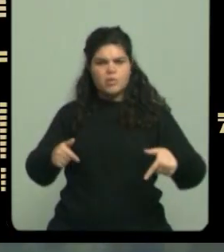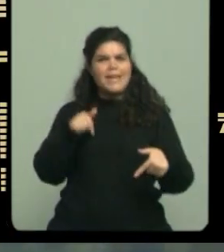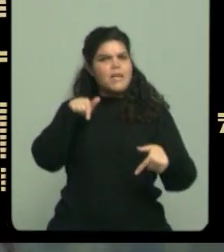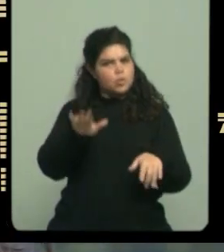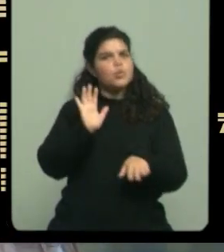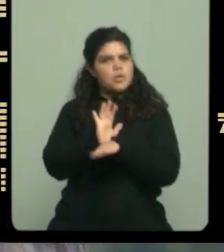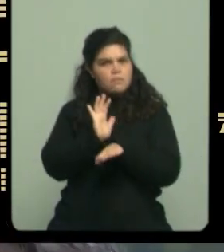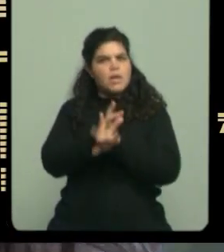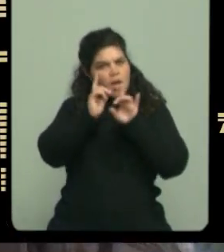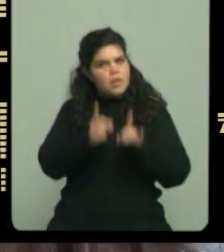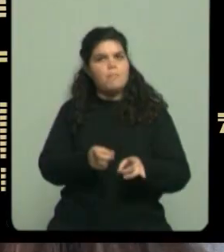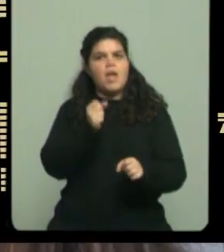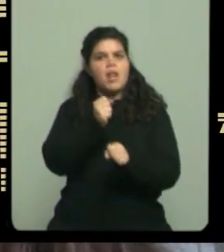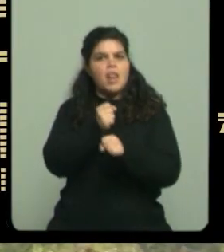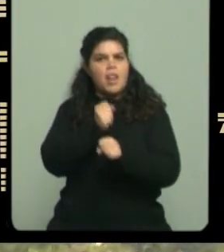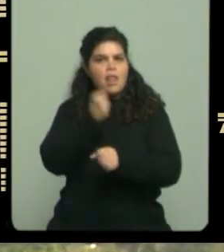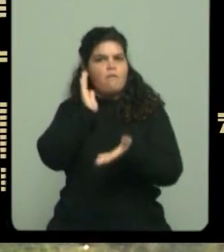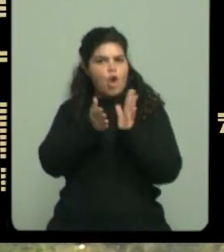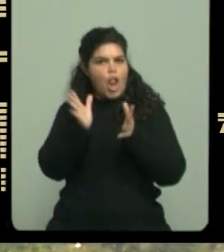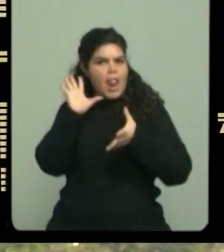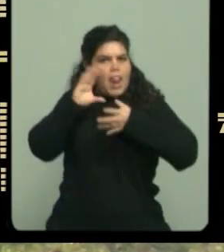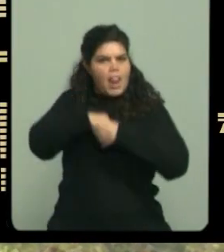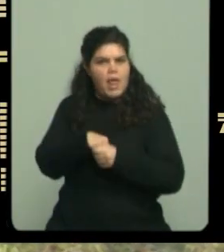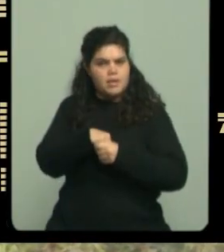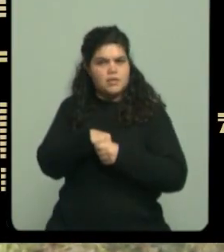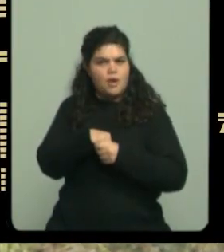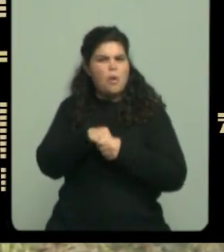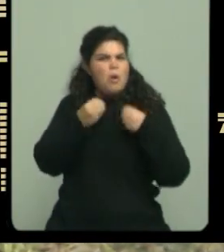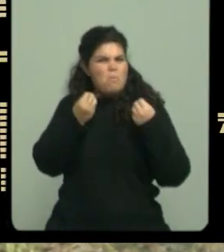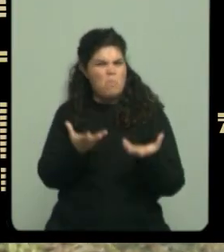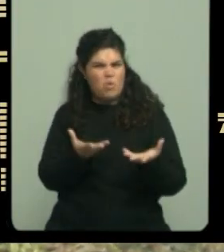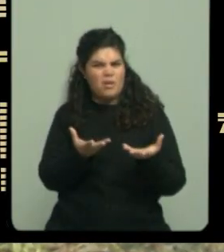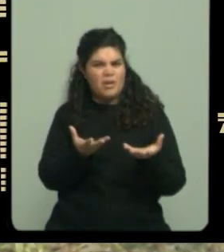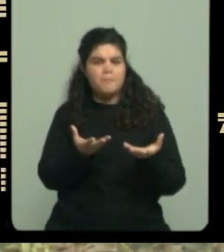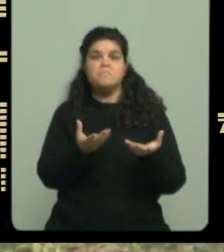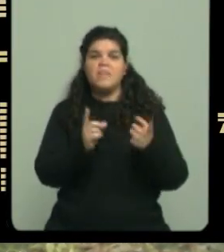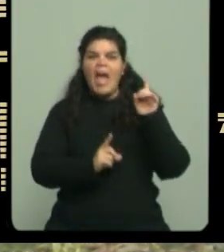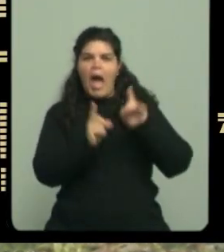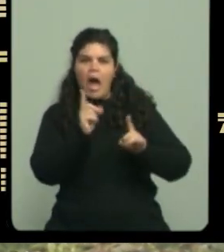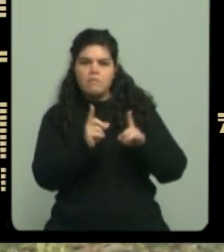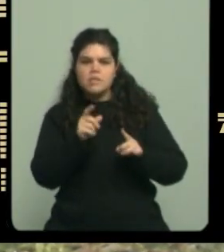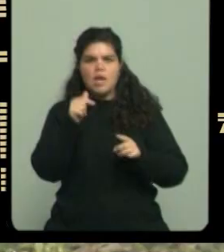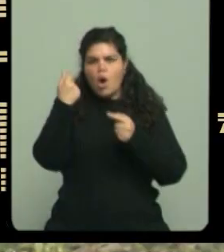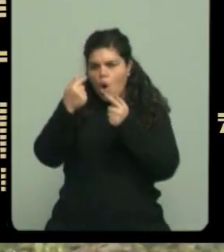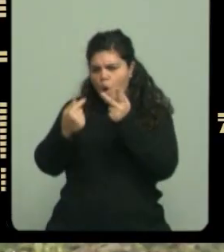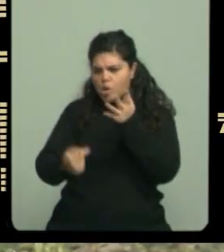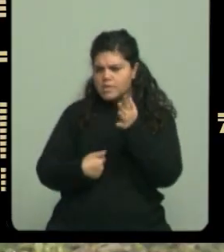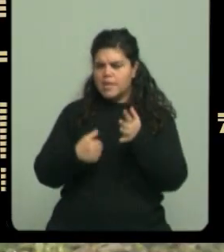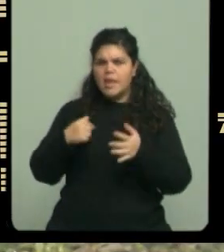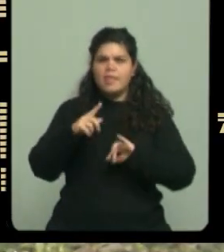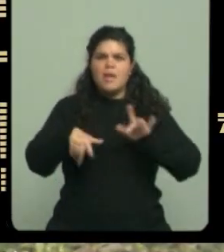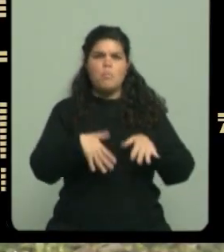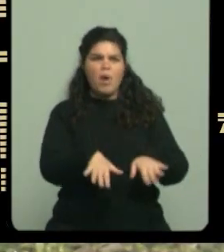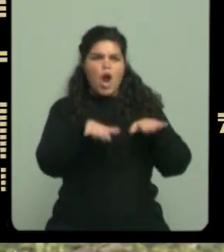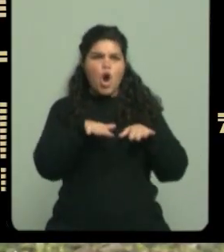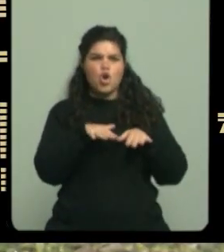algún tipo de violencia laboral. ¿Y cómo nos damos cuenta? Porque pueden haber climas laborales